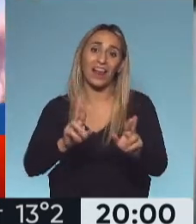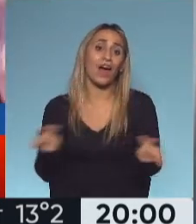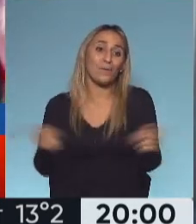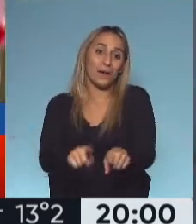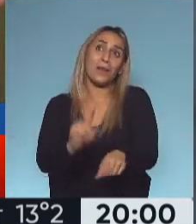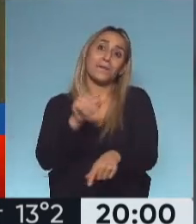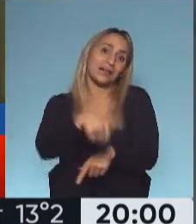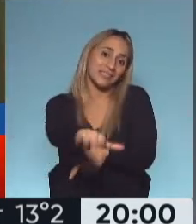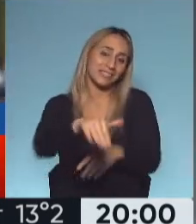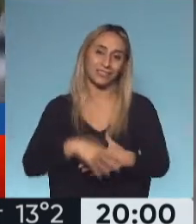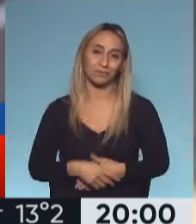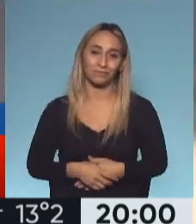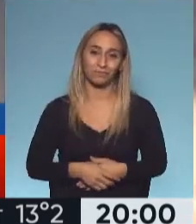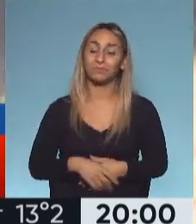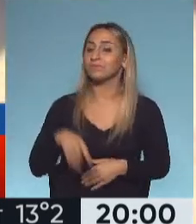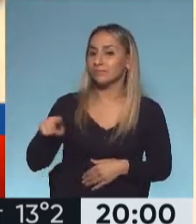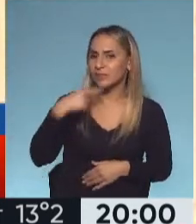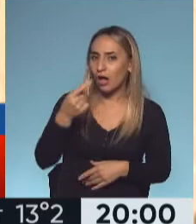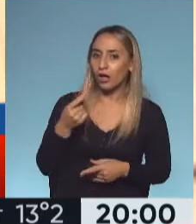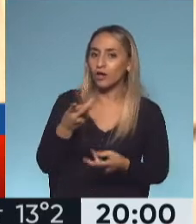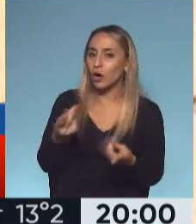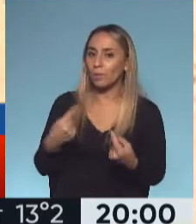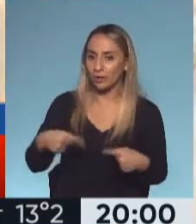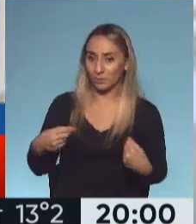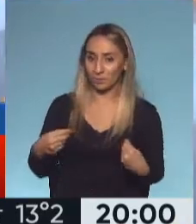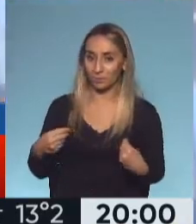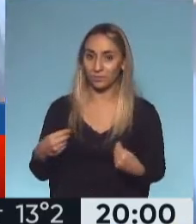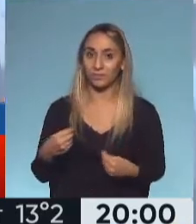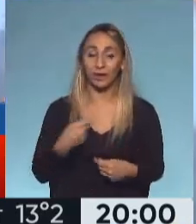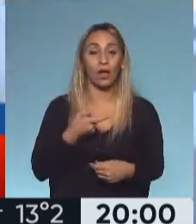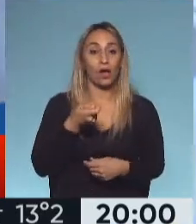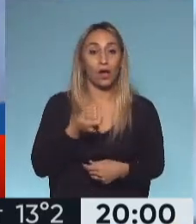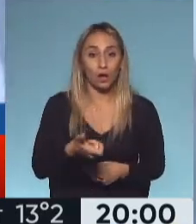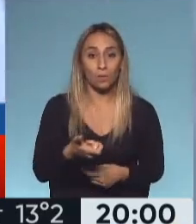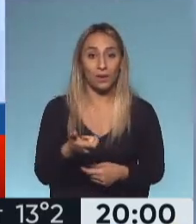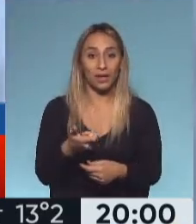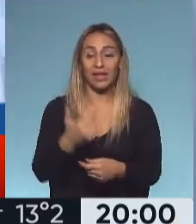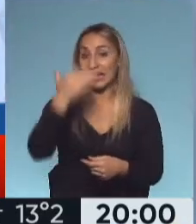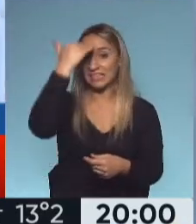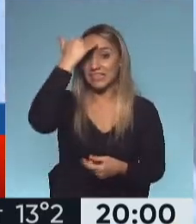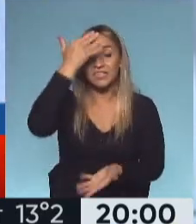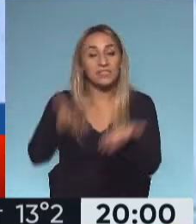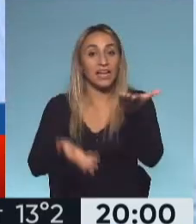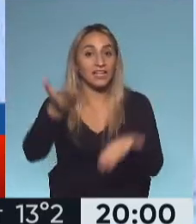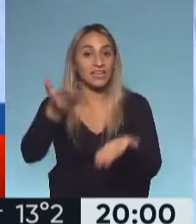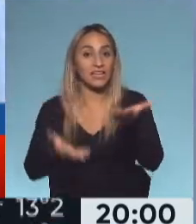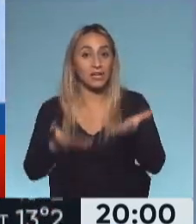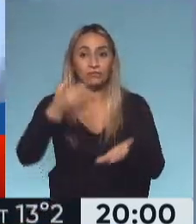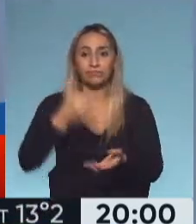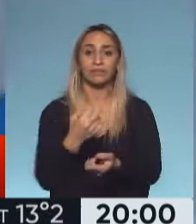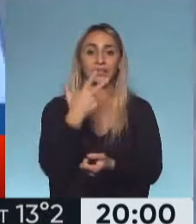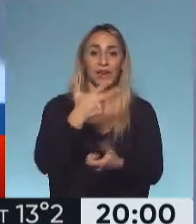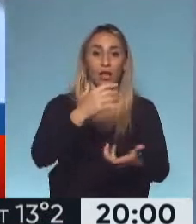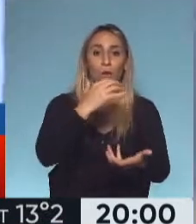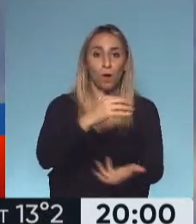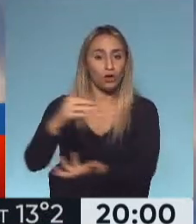¿no? Bueno. En su caso, señora, ¿qué compró? Compré los 15 kilos, que son los tres